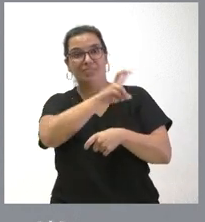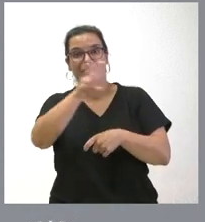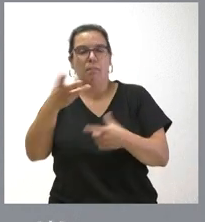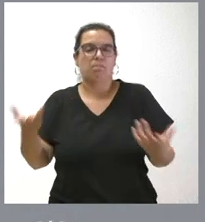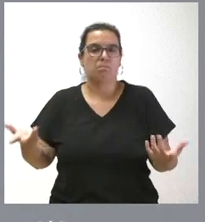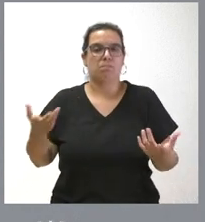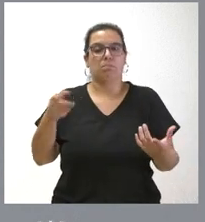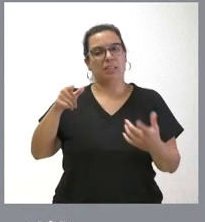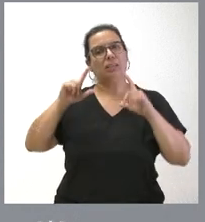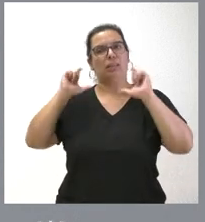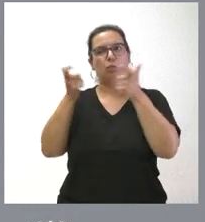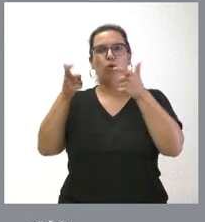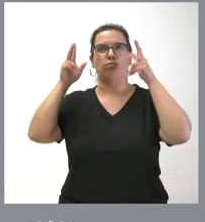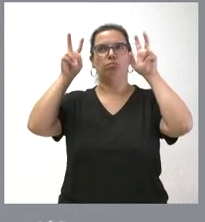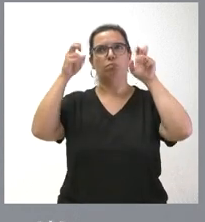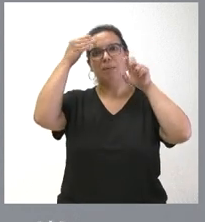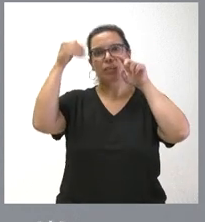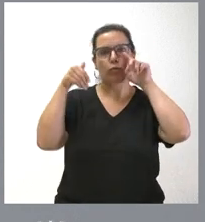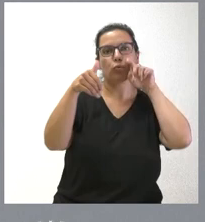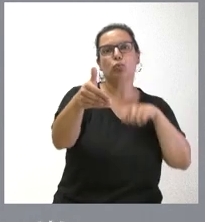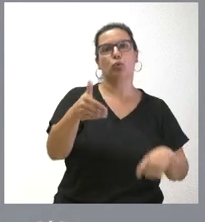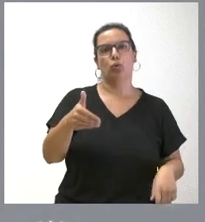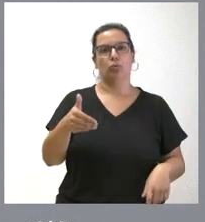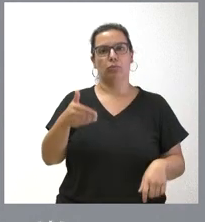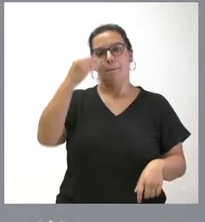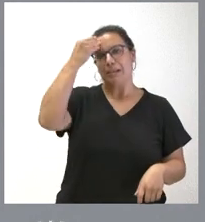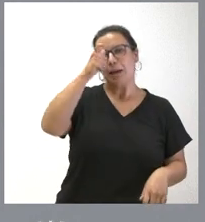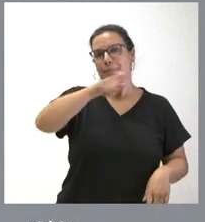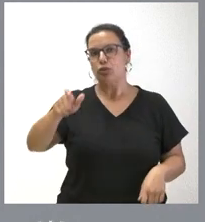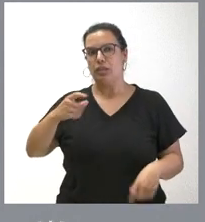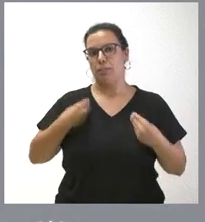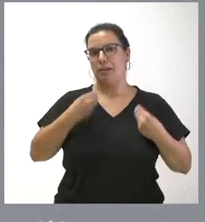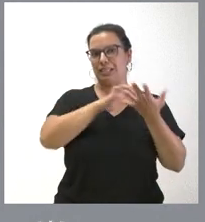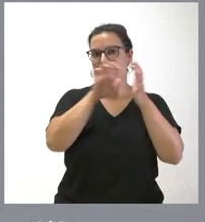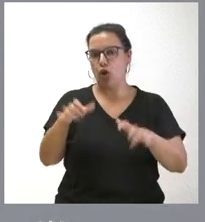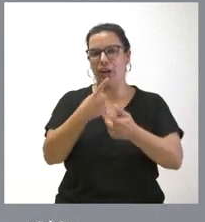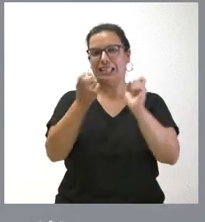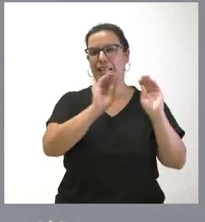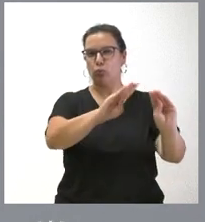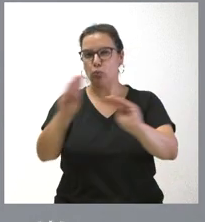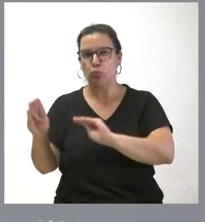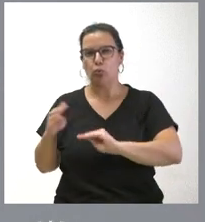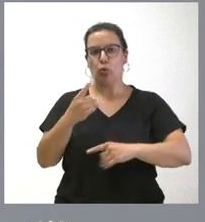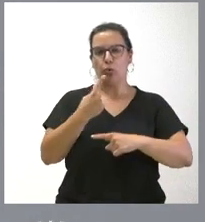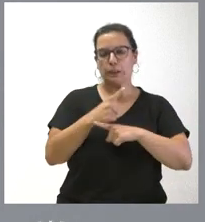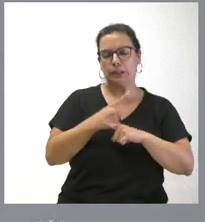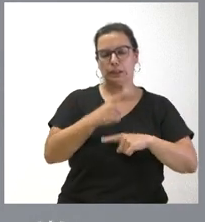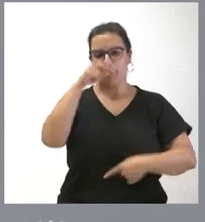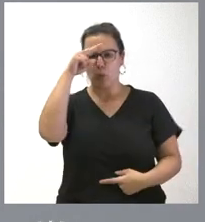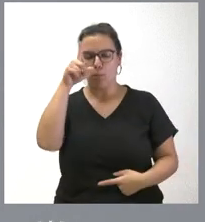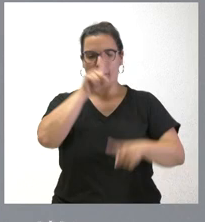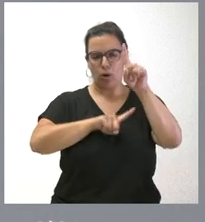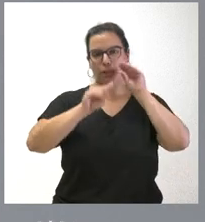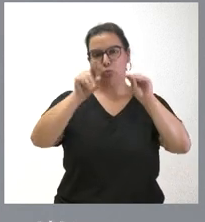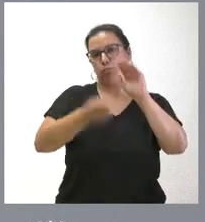reunión en clave de futuro En clave de pensar en la persona de Castilla y León en sus necesidades en sus inquietudes y sus problemas Esa